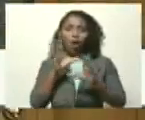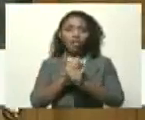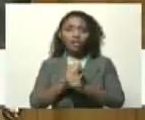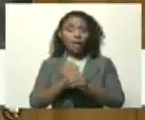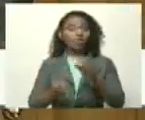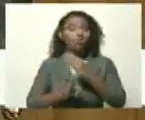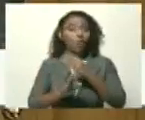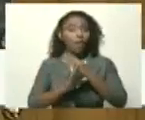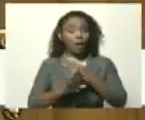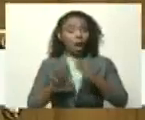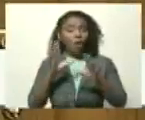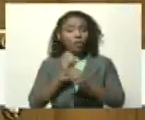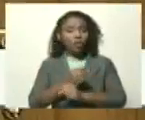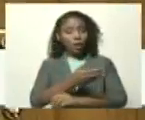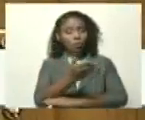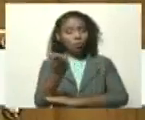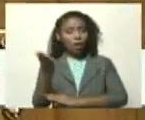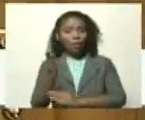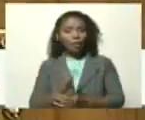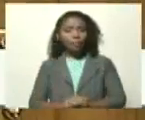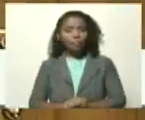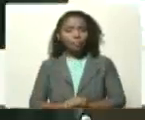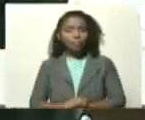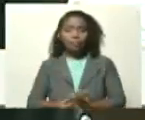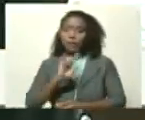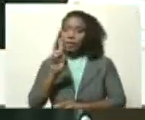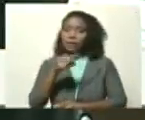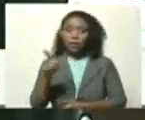todavía confían en ustedes. Si no,